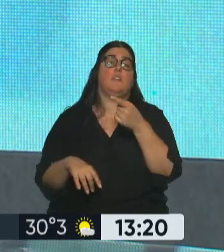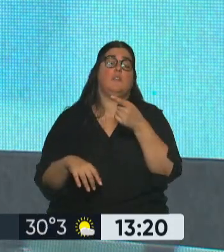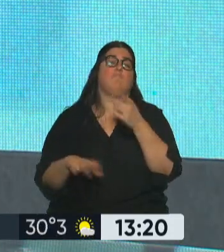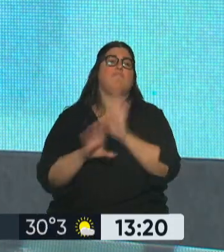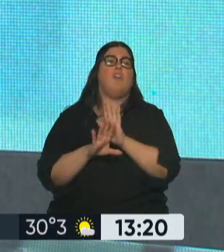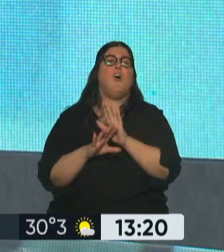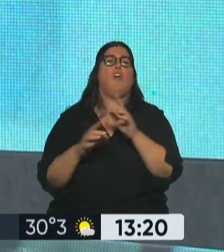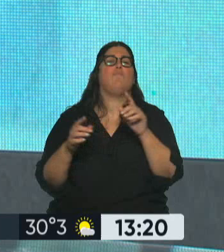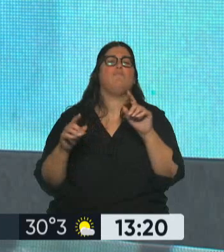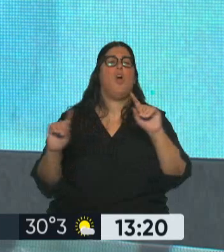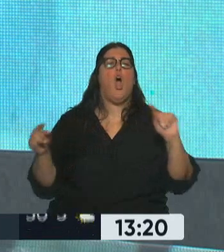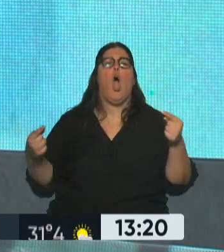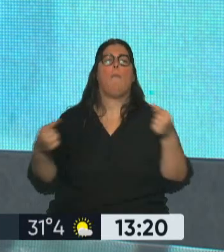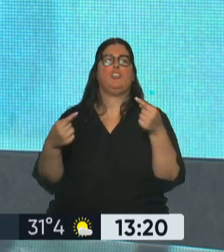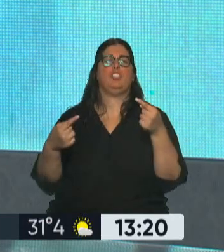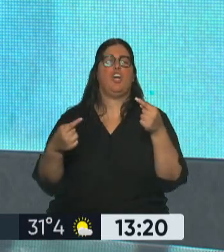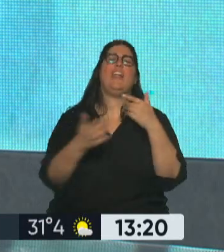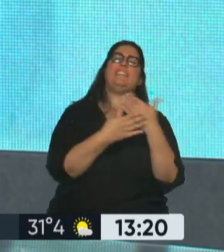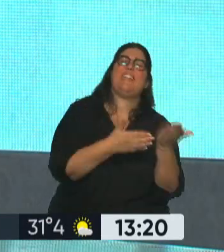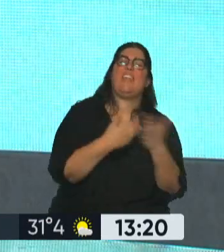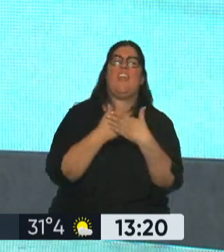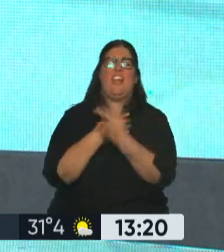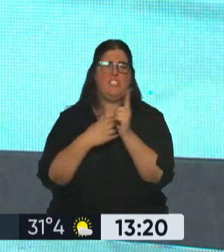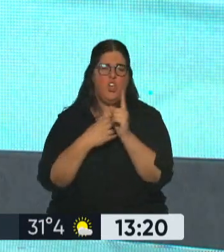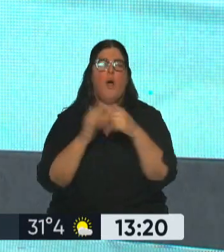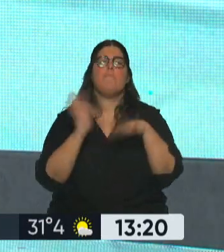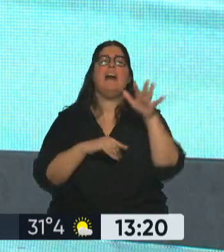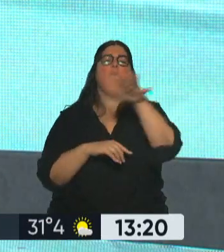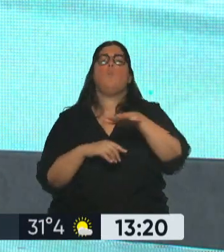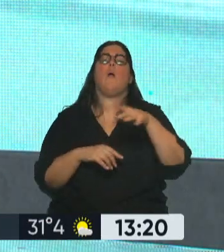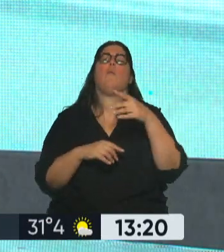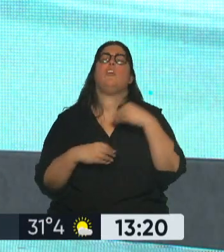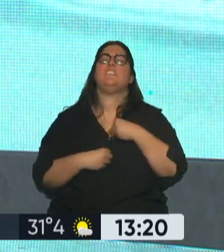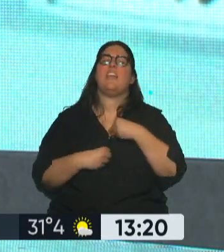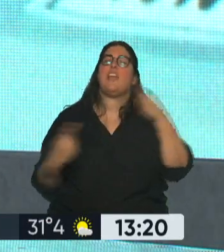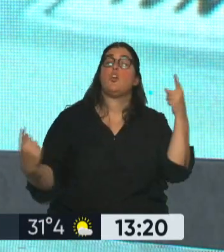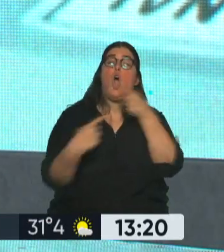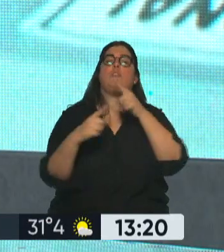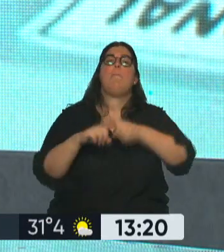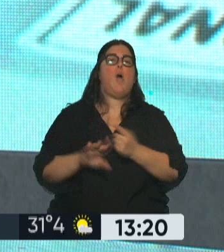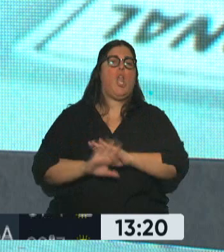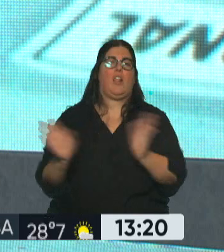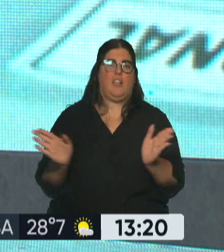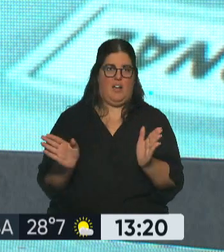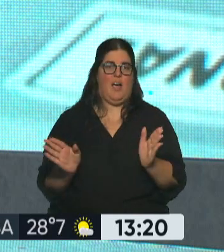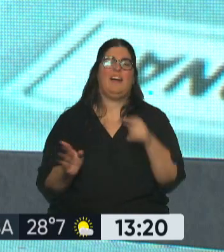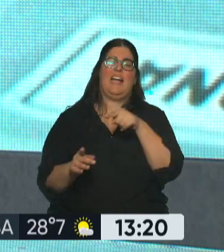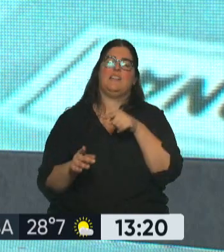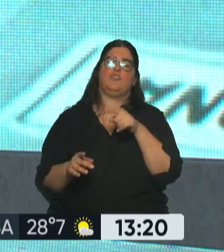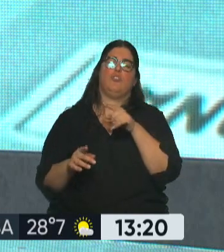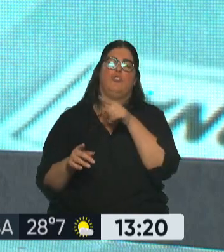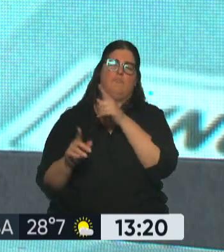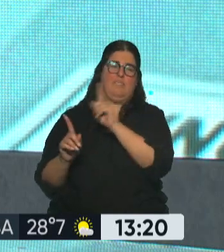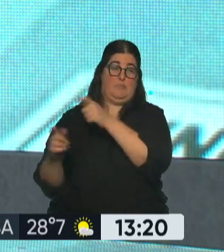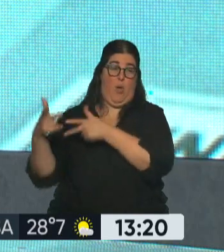oposición extrema, digamos, entre izquierda y derecha, era un fuerte sentimiento antipolítico, ¿no? Claro. Entonces eso creo que va un poco en el sentido de lo que señalas vos,